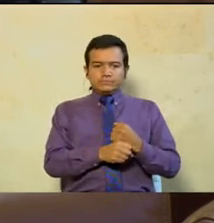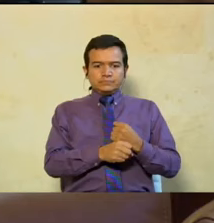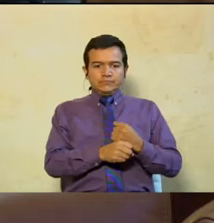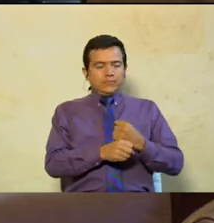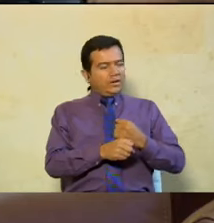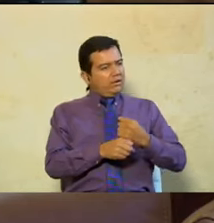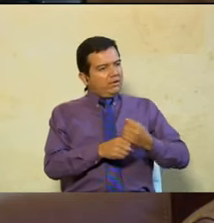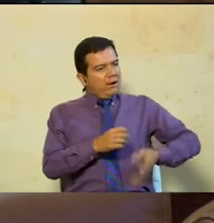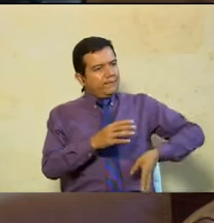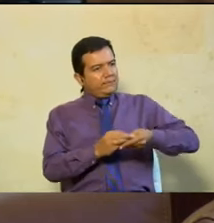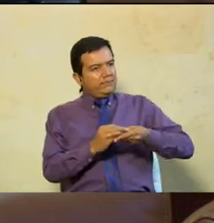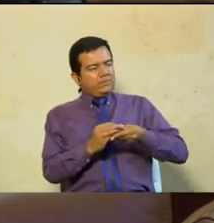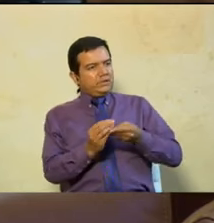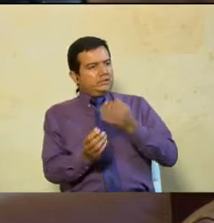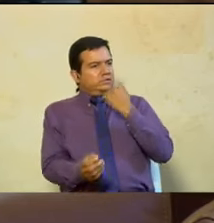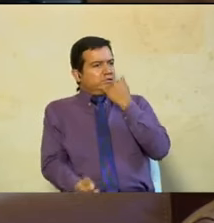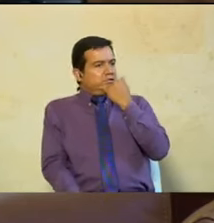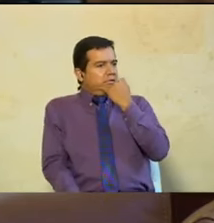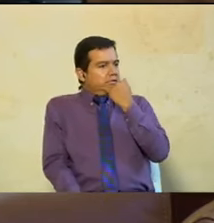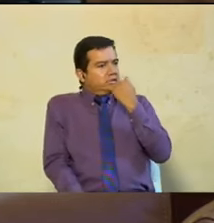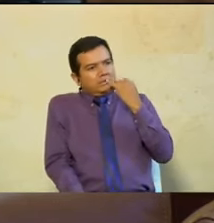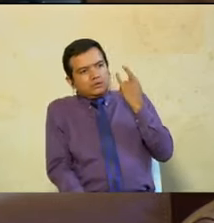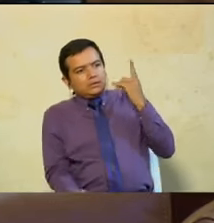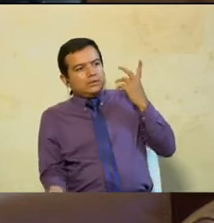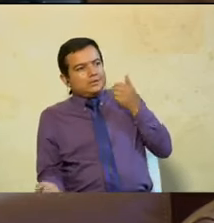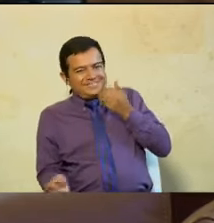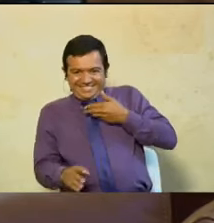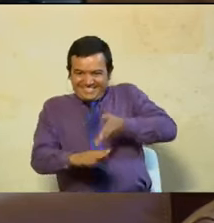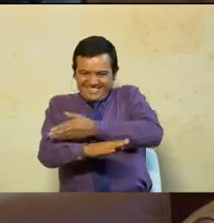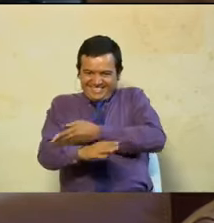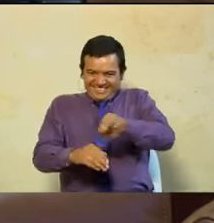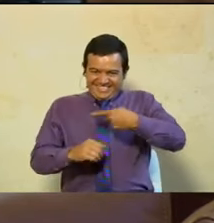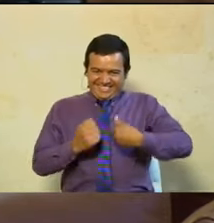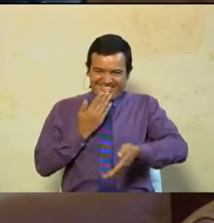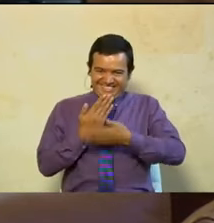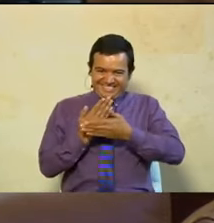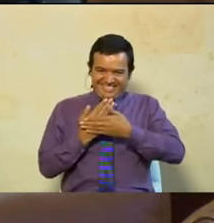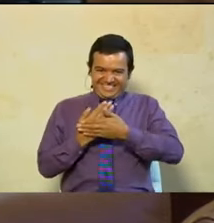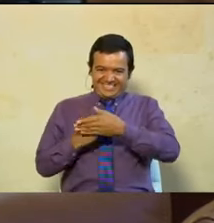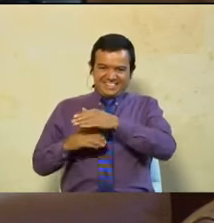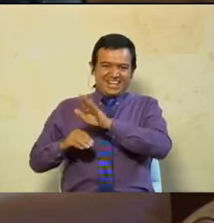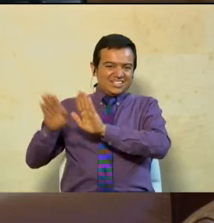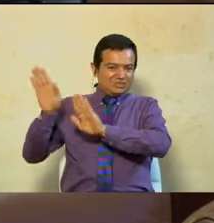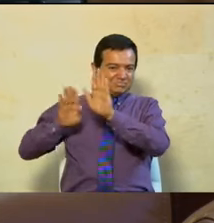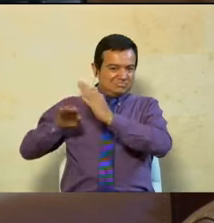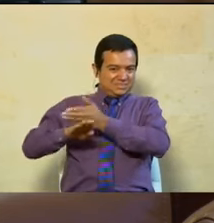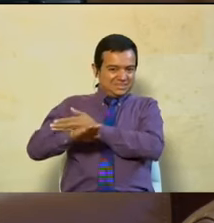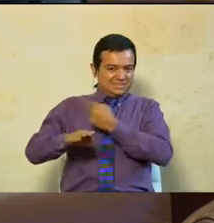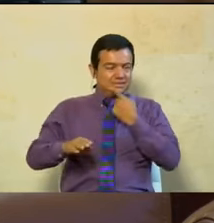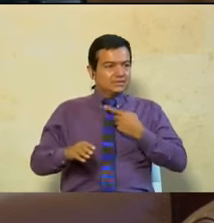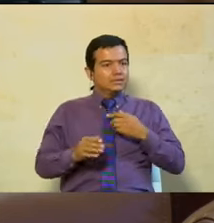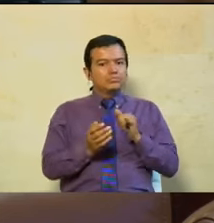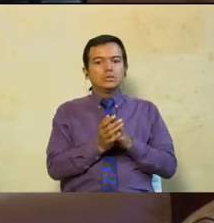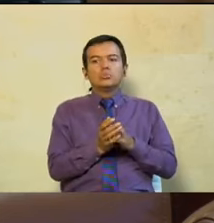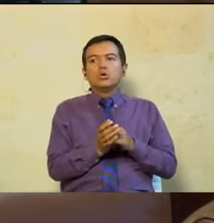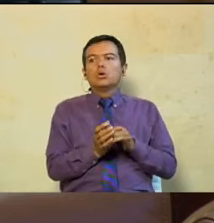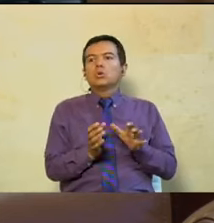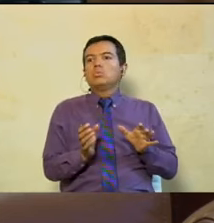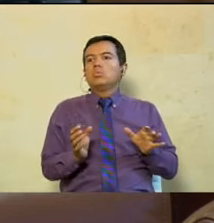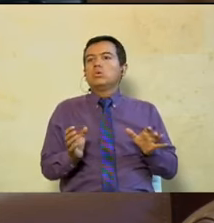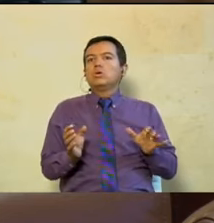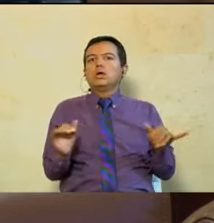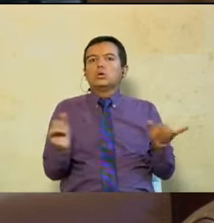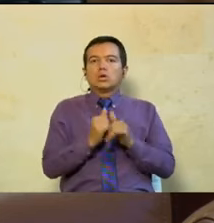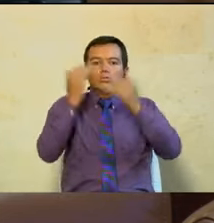que no se establezcan en Colombia como ya lo he escuchado en algunas intervenciones un círculo cerrado una